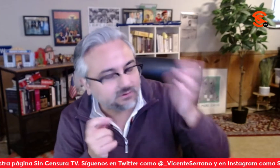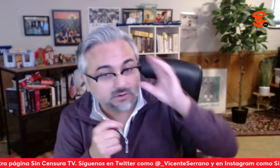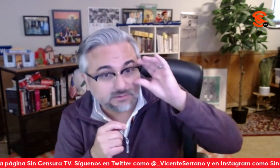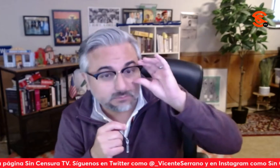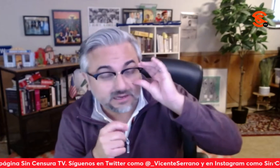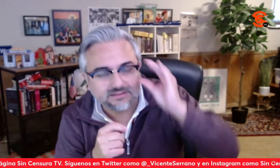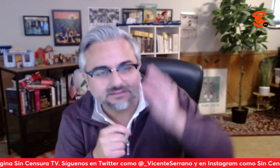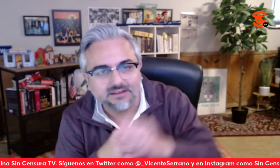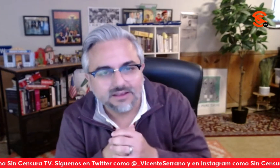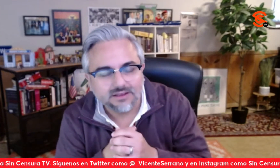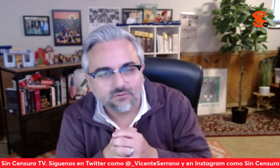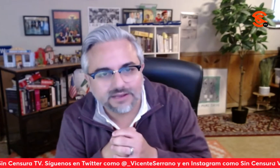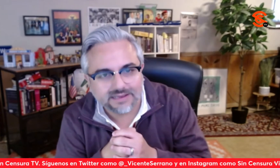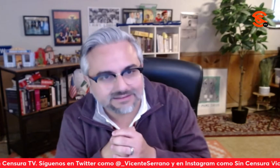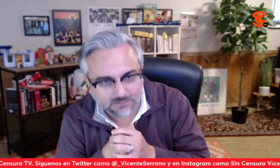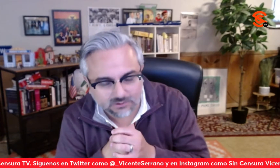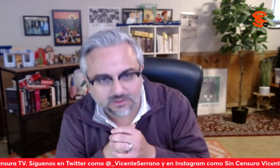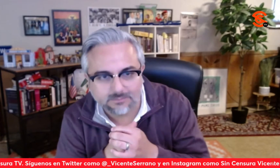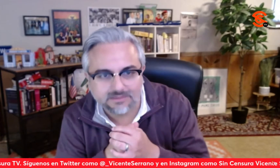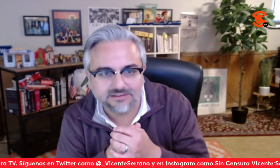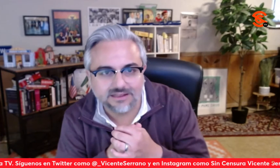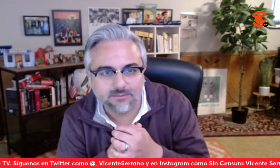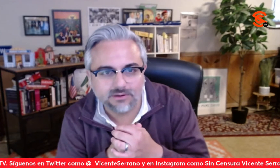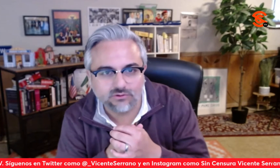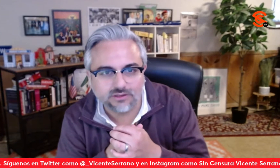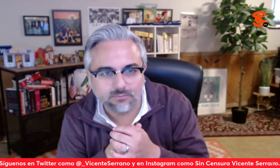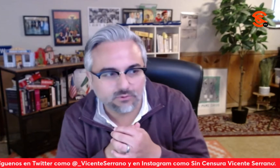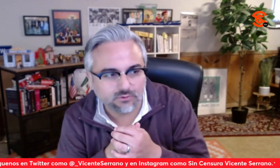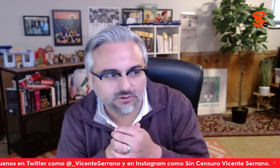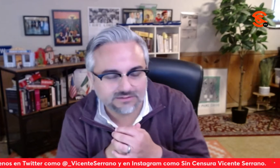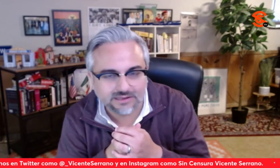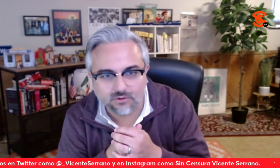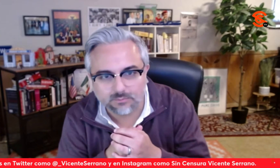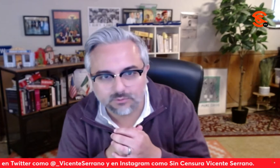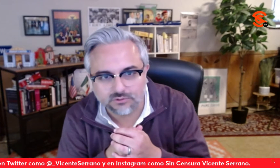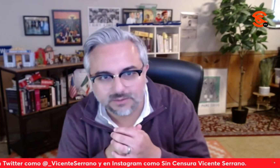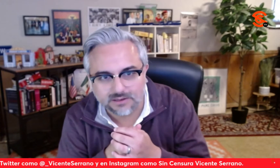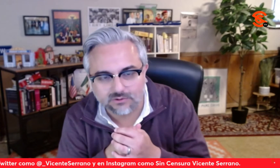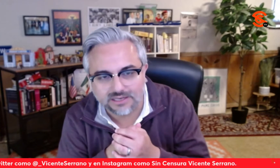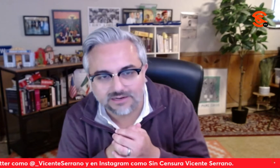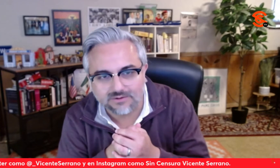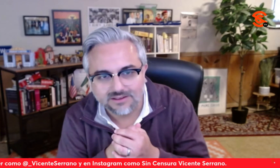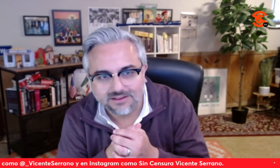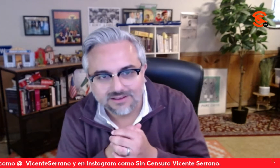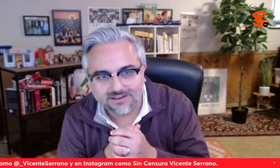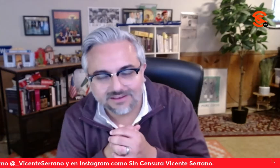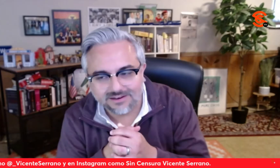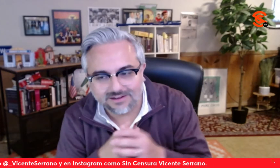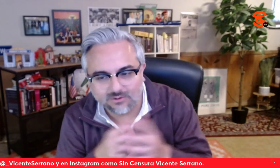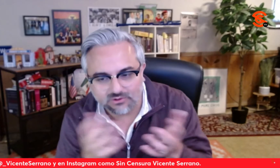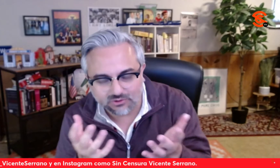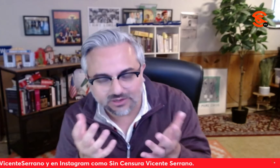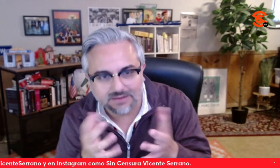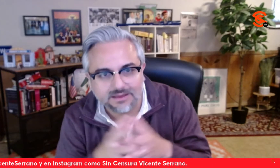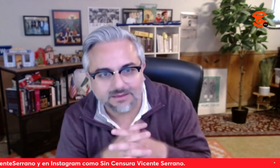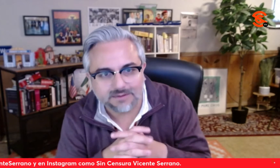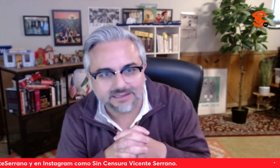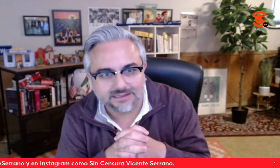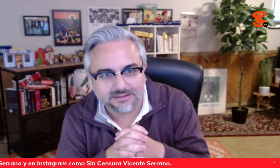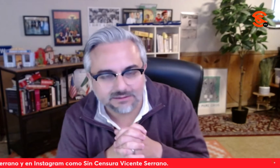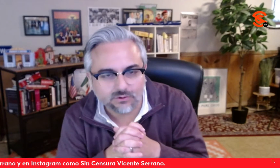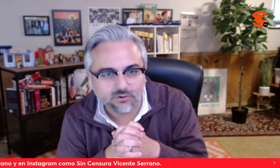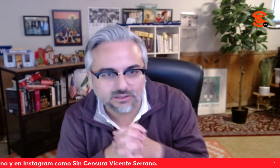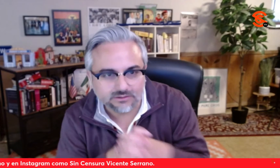Cacarraqui hace algunas semanas, fue exhibido nada más y nada menos que por el saco de pus Javier Lozano, que le cuestionaba